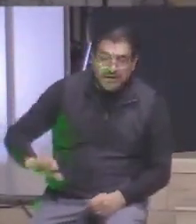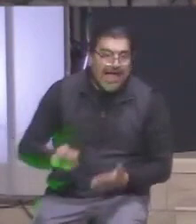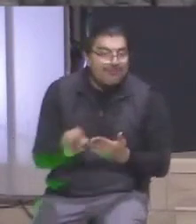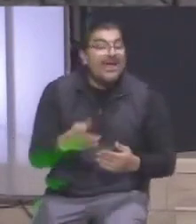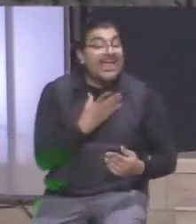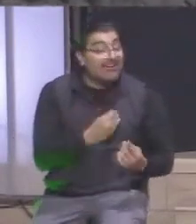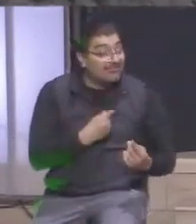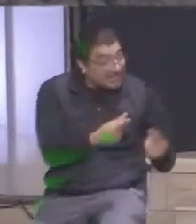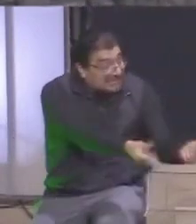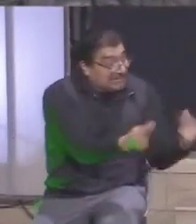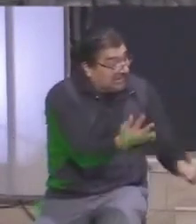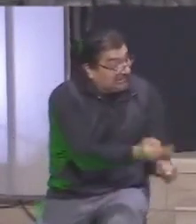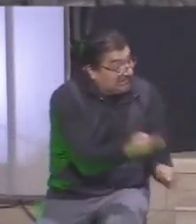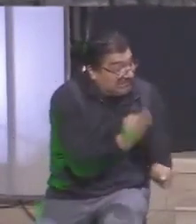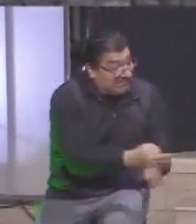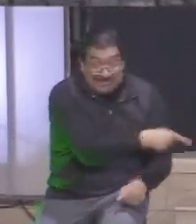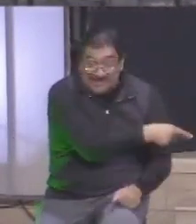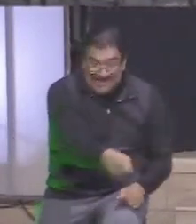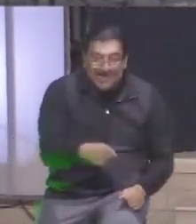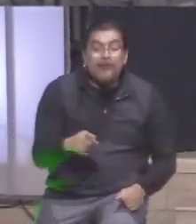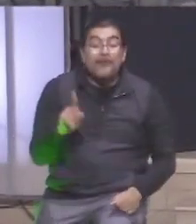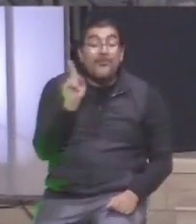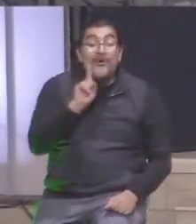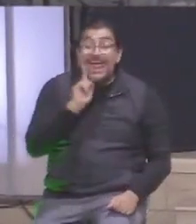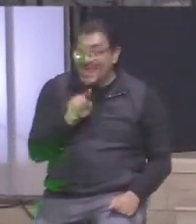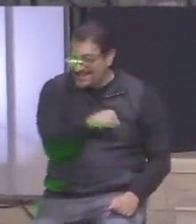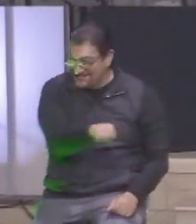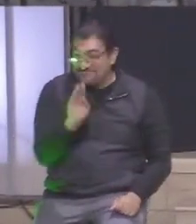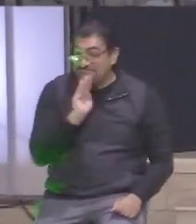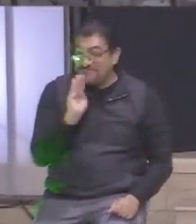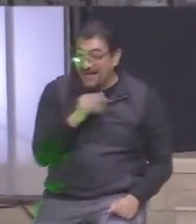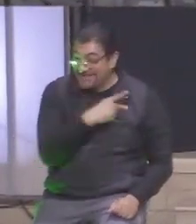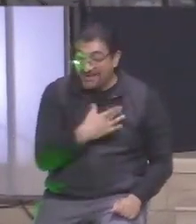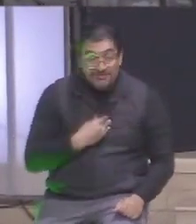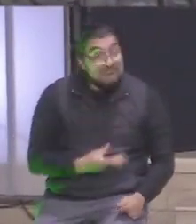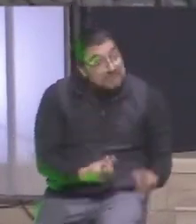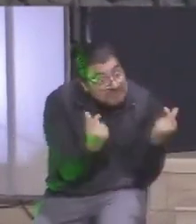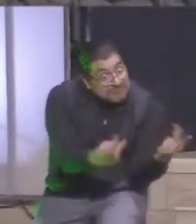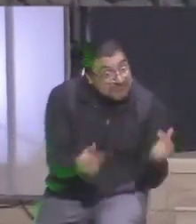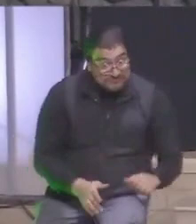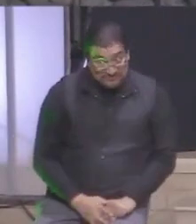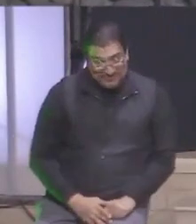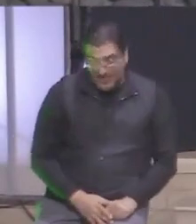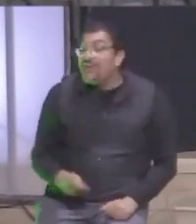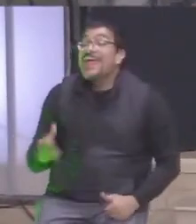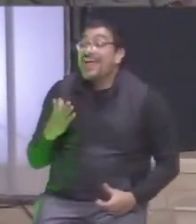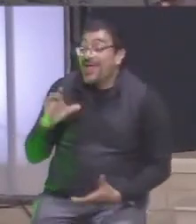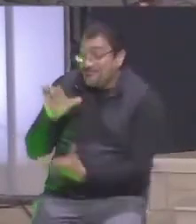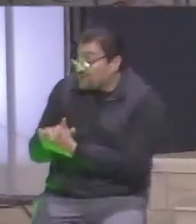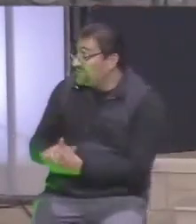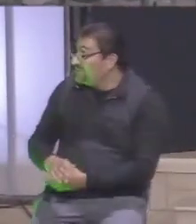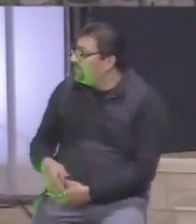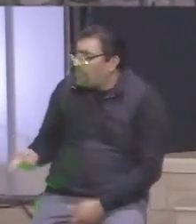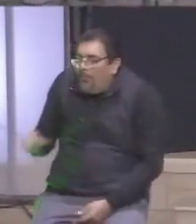hijos no usted mujer preciosa de Dios no tiene paciencia con ese pobre